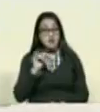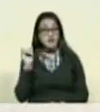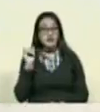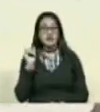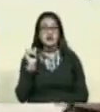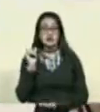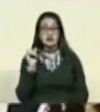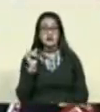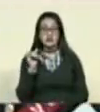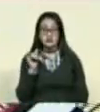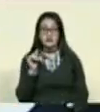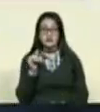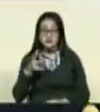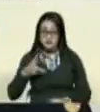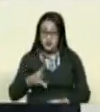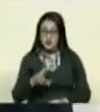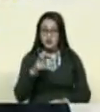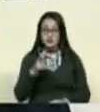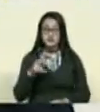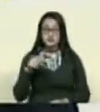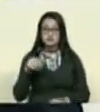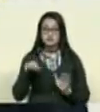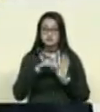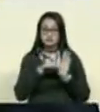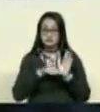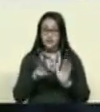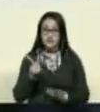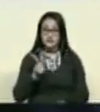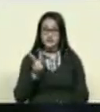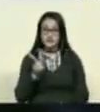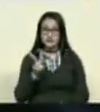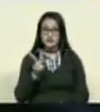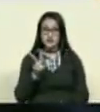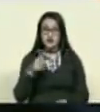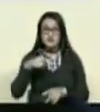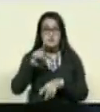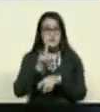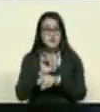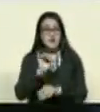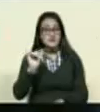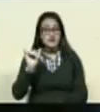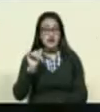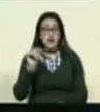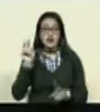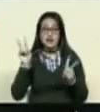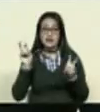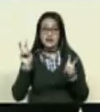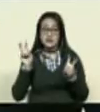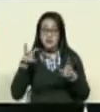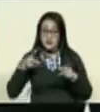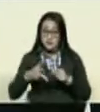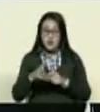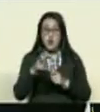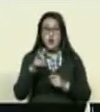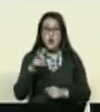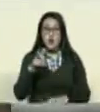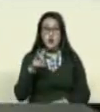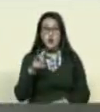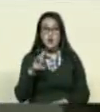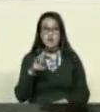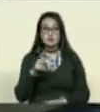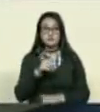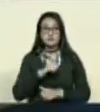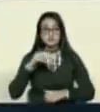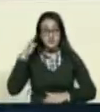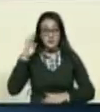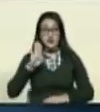pues forma parte de Venezuela, nuestro país pues es pionero en esta materia de esta inauguración de esta Academia